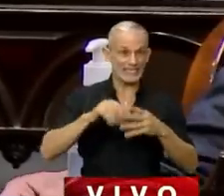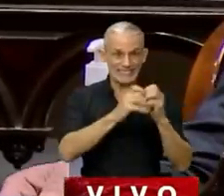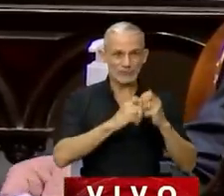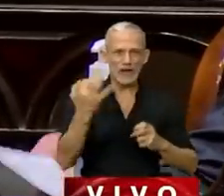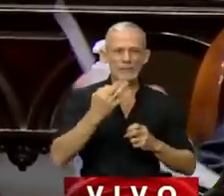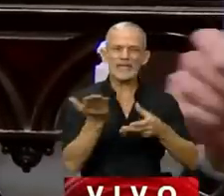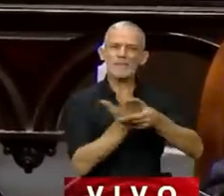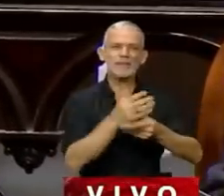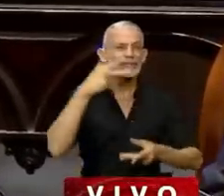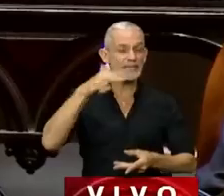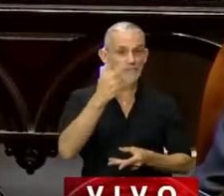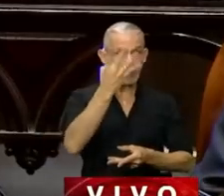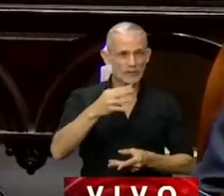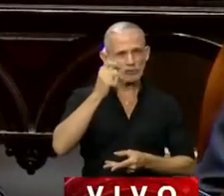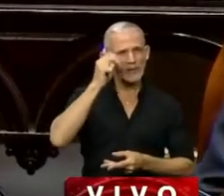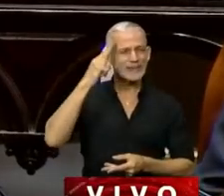el expediente